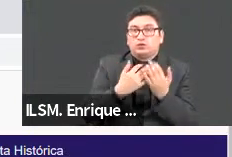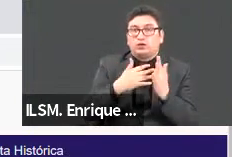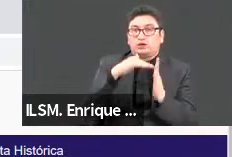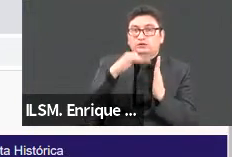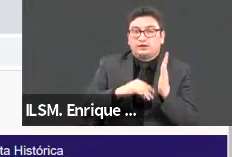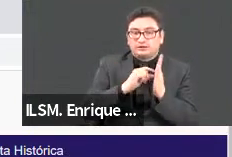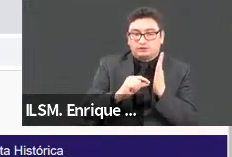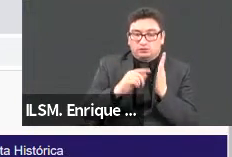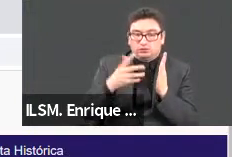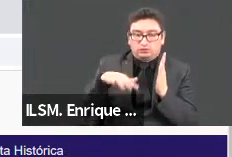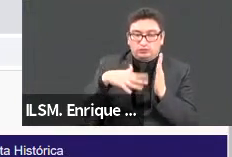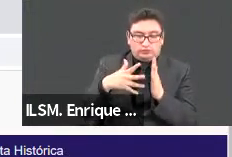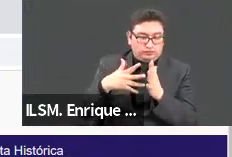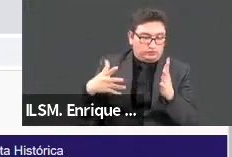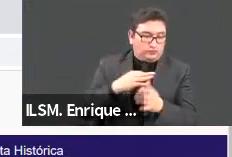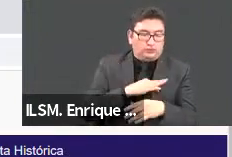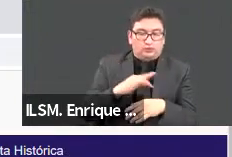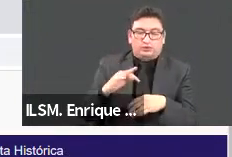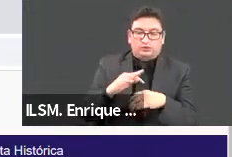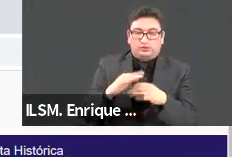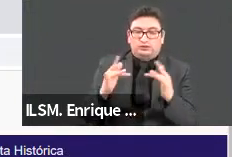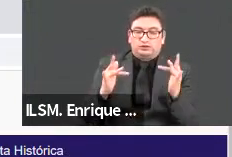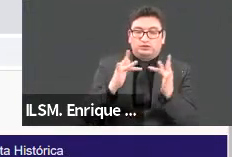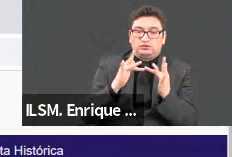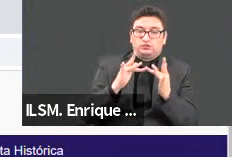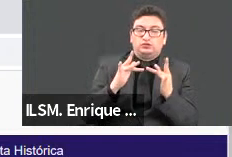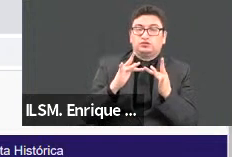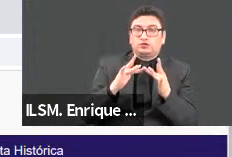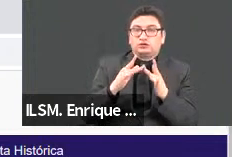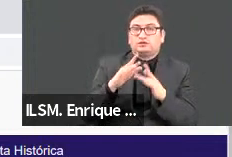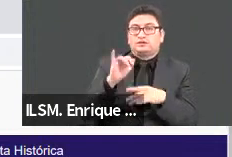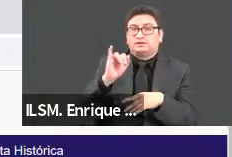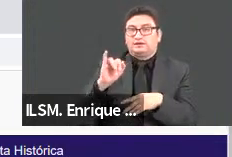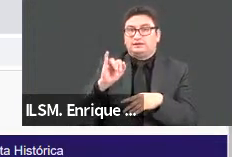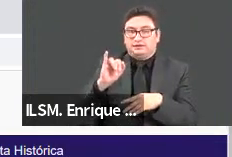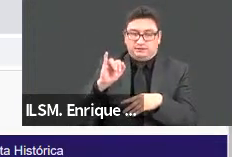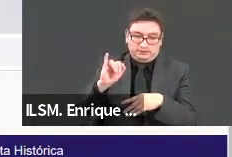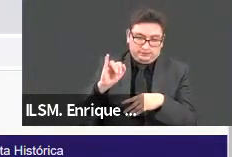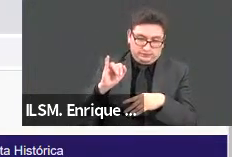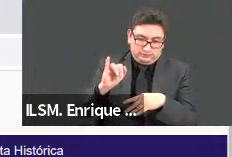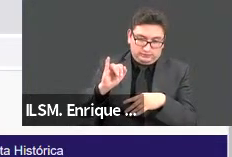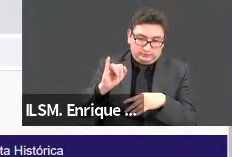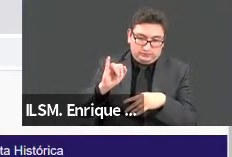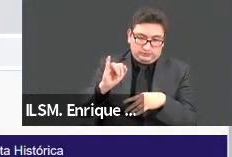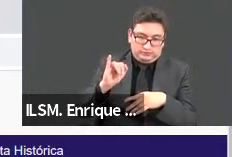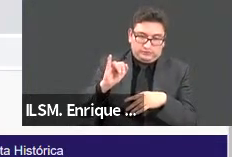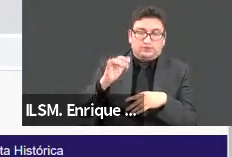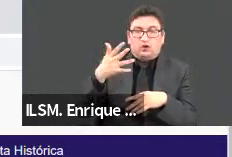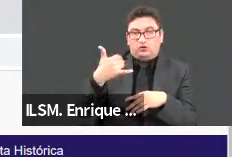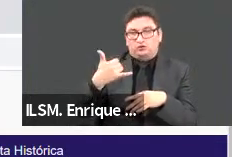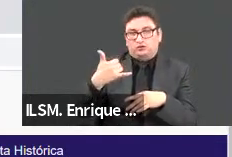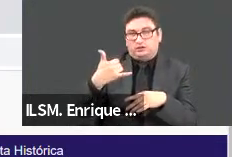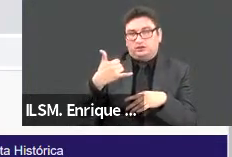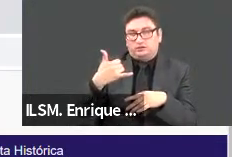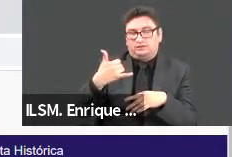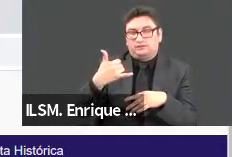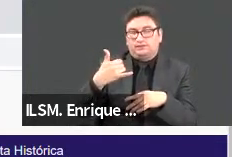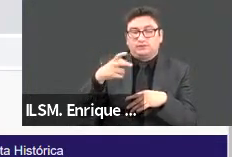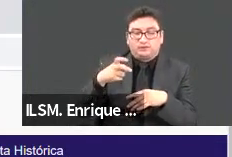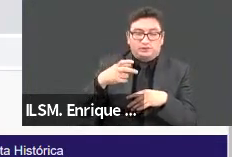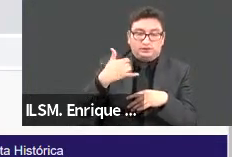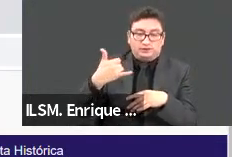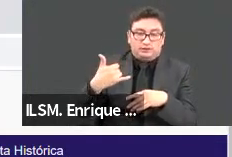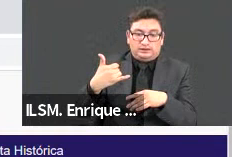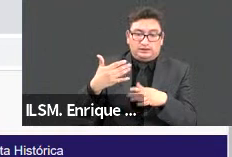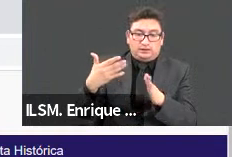y lo vamos a conectar con el operador lógico y. Vean aquí cómo ya se hizo más complejo el uso de los mismos. La I